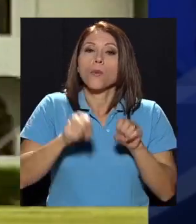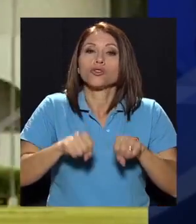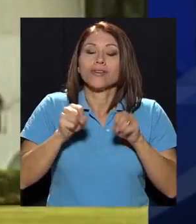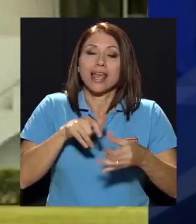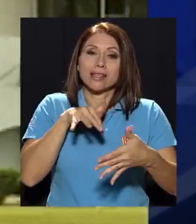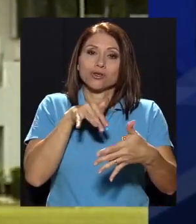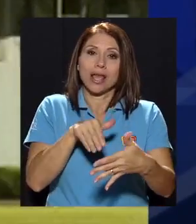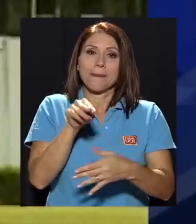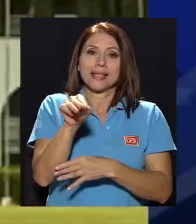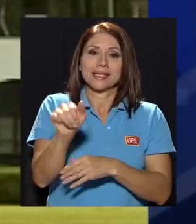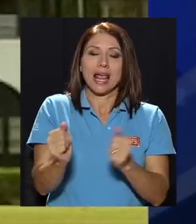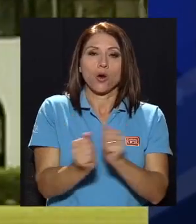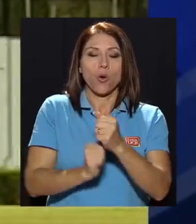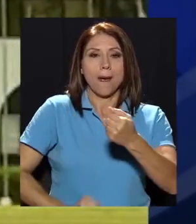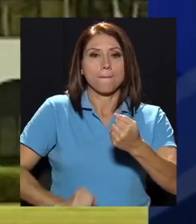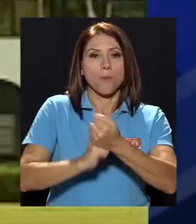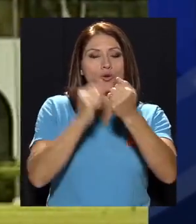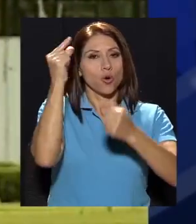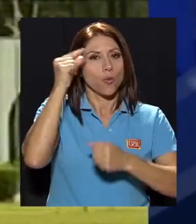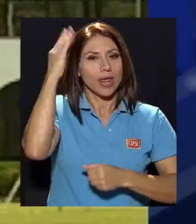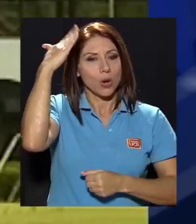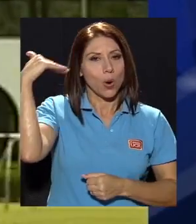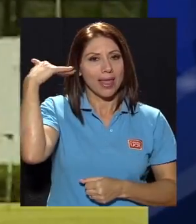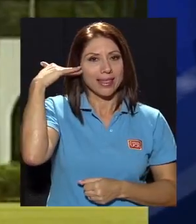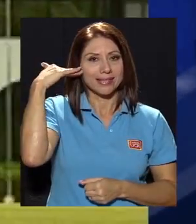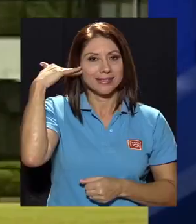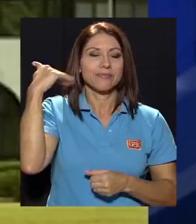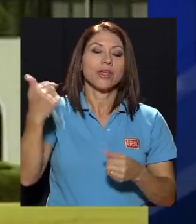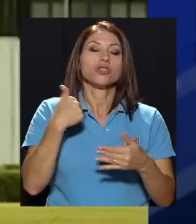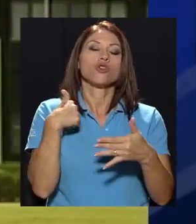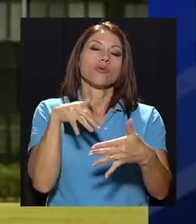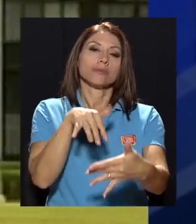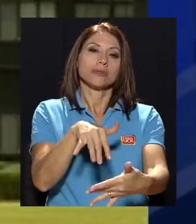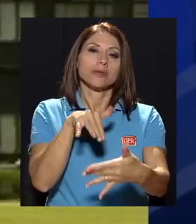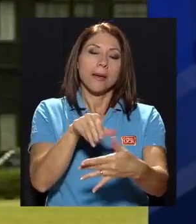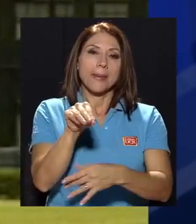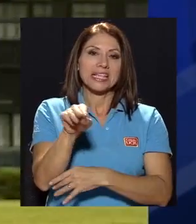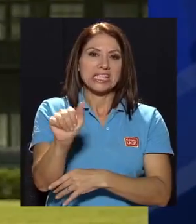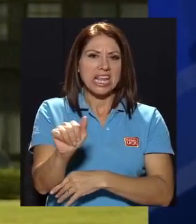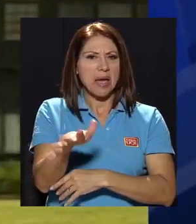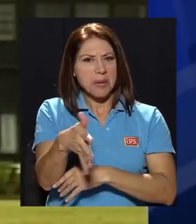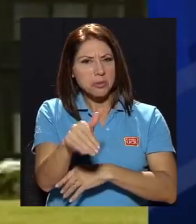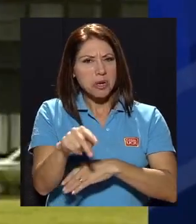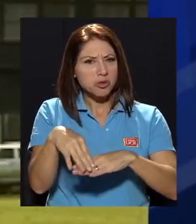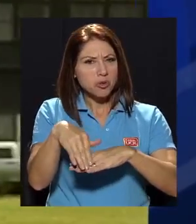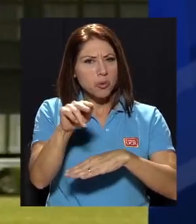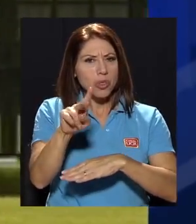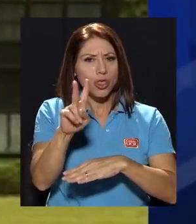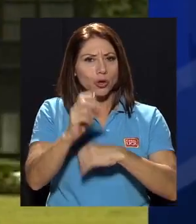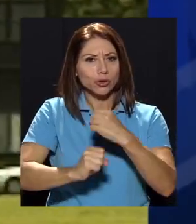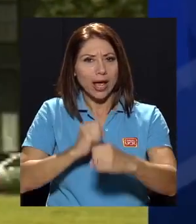con apoyo del gobierno holandés. Me dediqué a sacar la maestría, eso me llevó un poco más de 2 años.